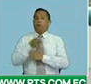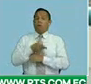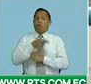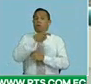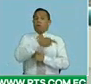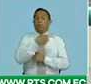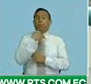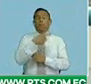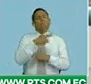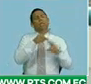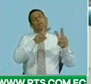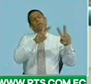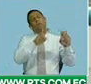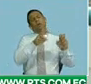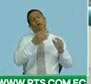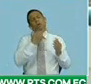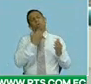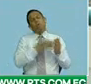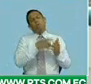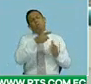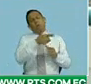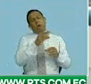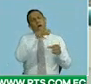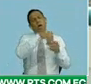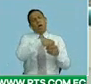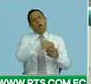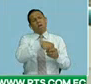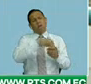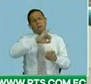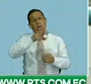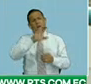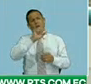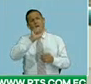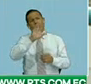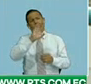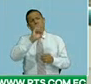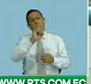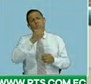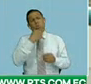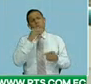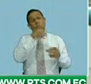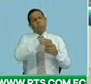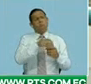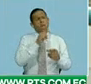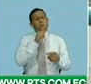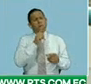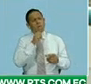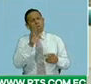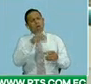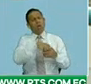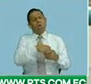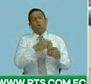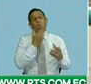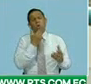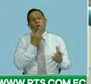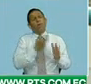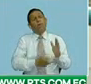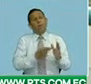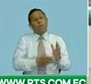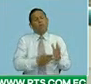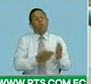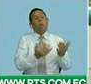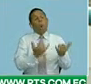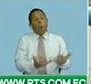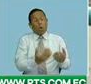elabore un informe con las pruebas de oficio que motivaron el traslado de Jacobo Bucaram a la cárcel de La Tacunga. Este miércoles a